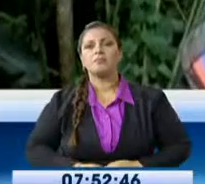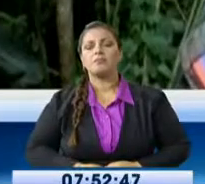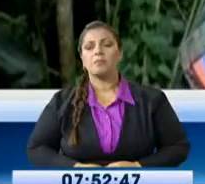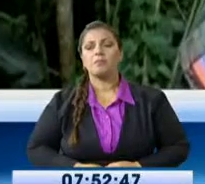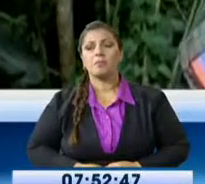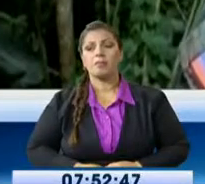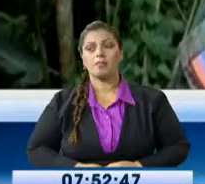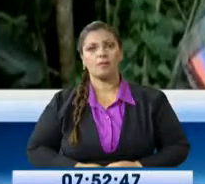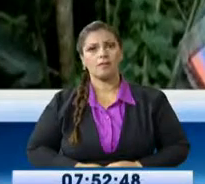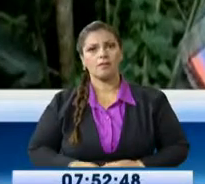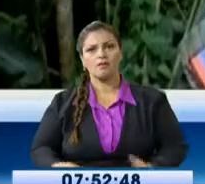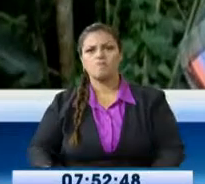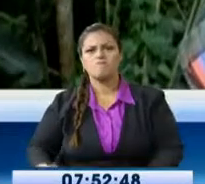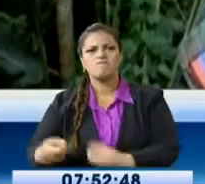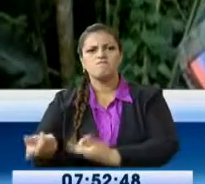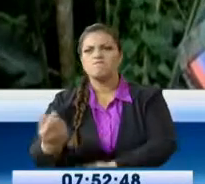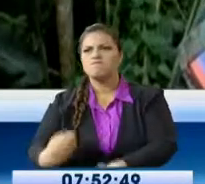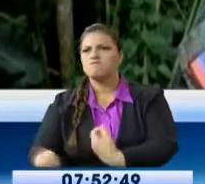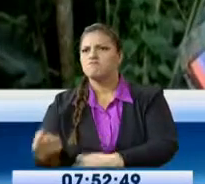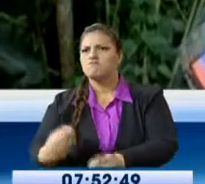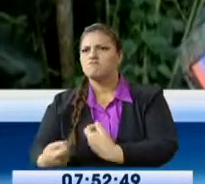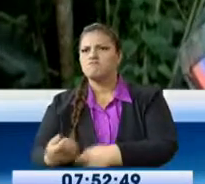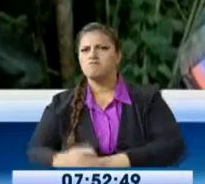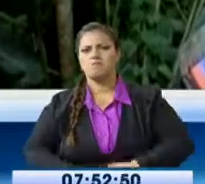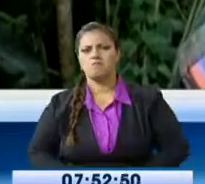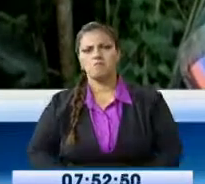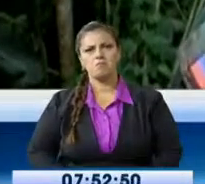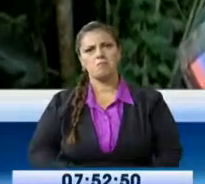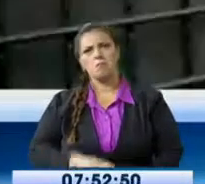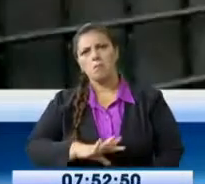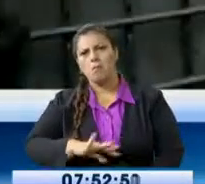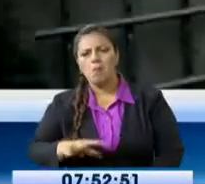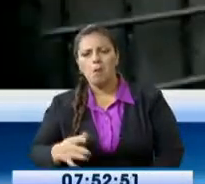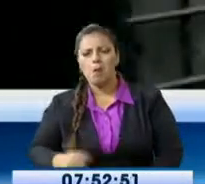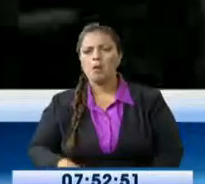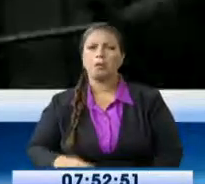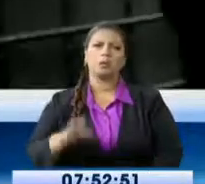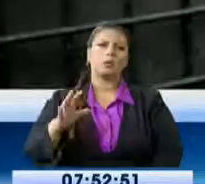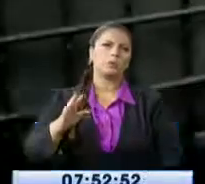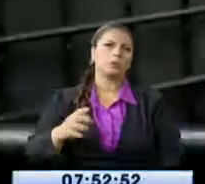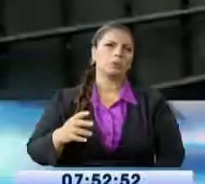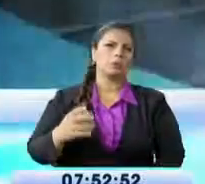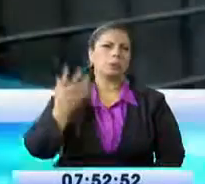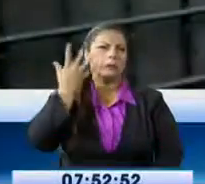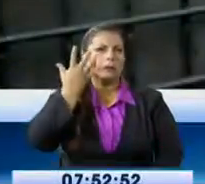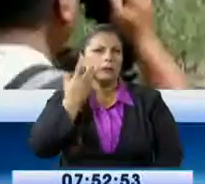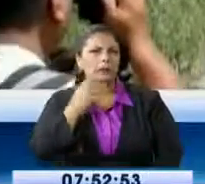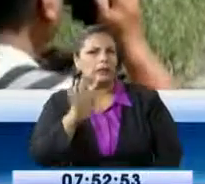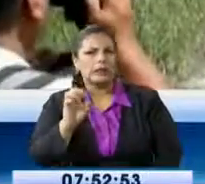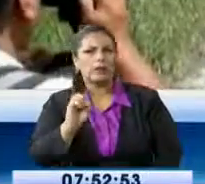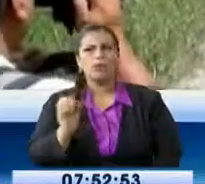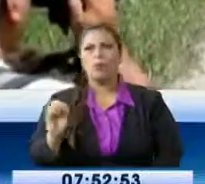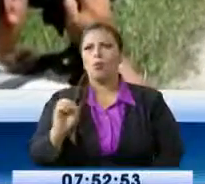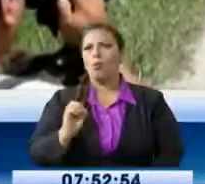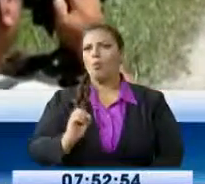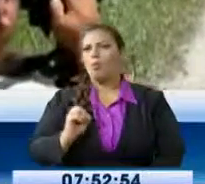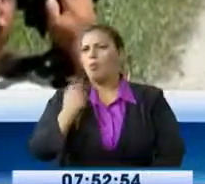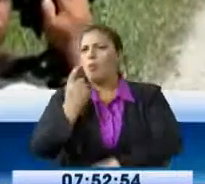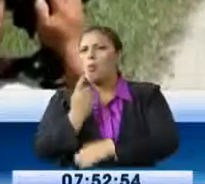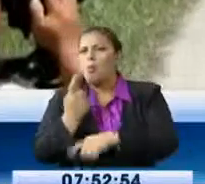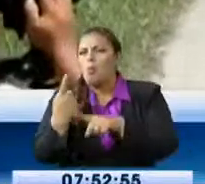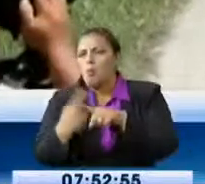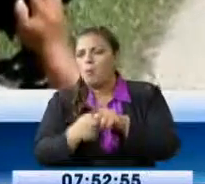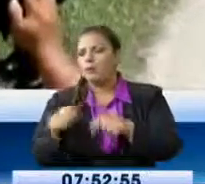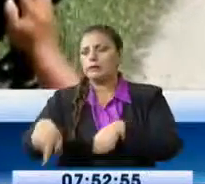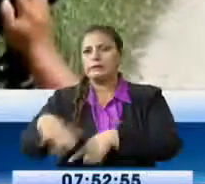Estaría complejo artesanal, más o menos de 15 días a un mes laborando aquí. Alrededor de 55 galones de gasolina blanca